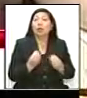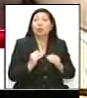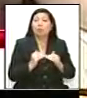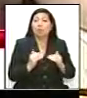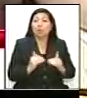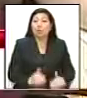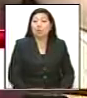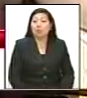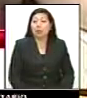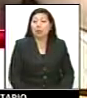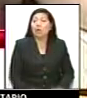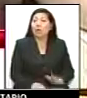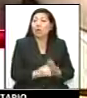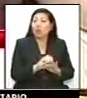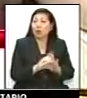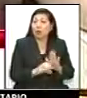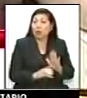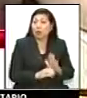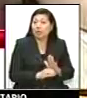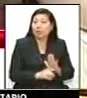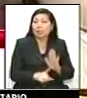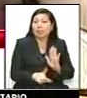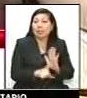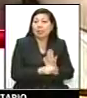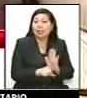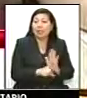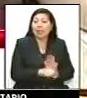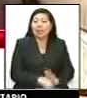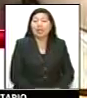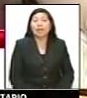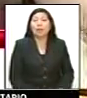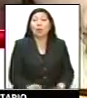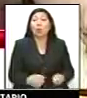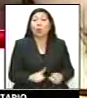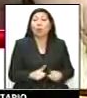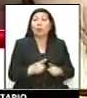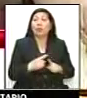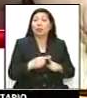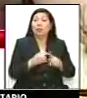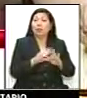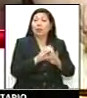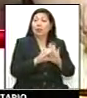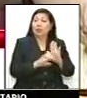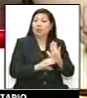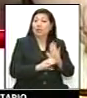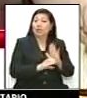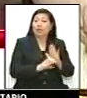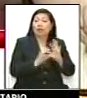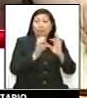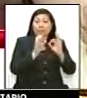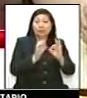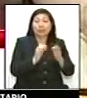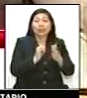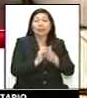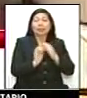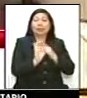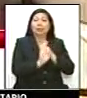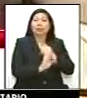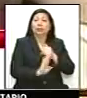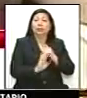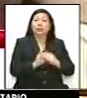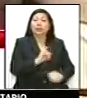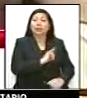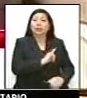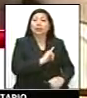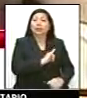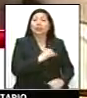como parámetro la Constitución y la ley. Y cuando el Tribunal Constitucional define lo que es una garantía